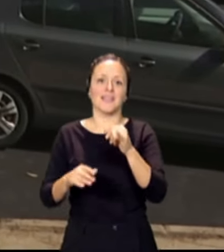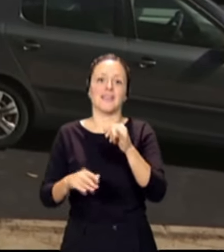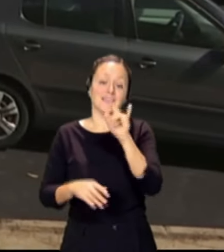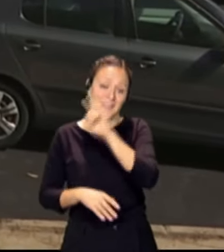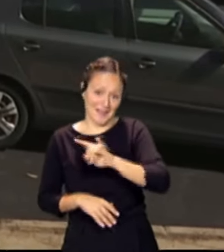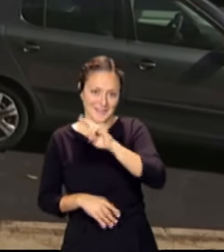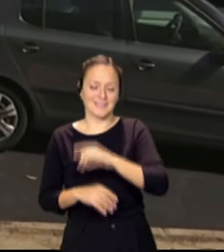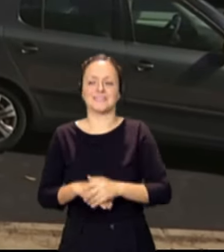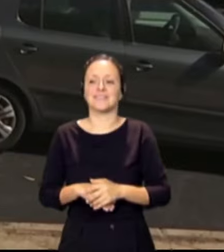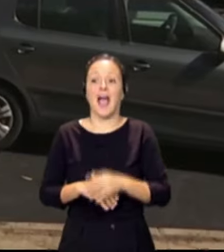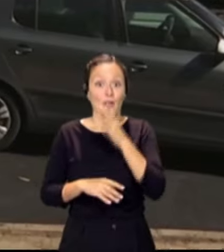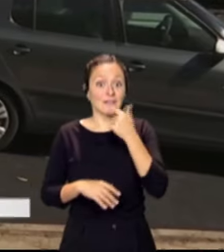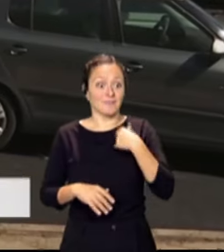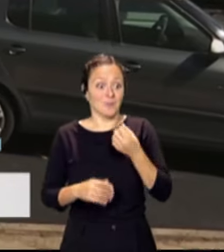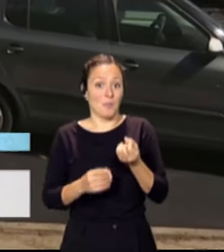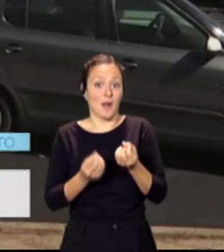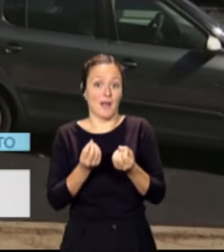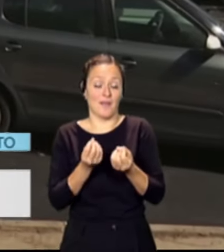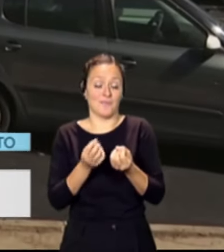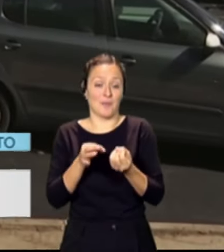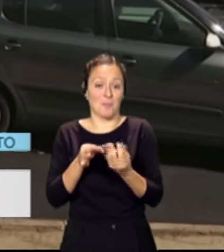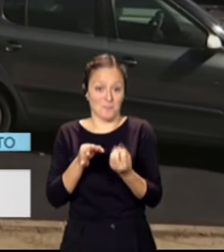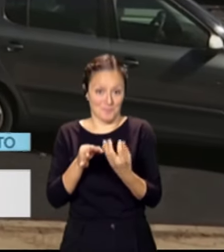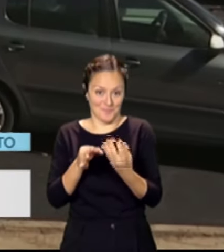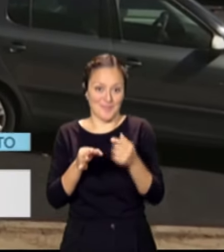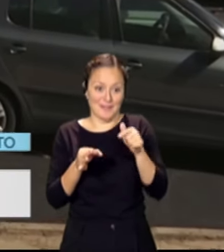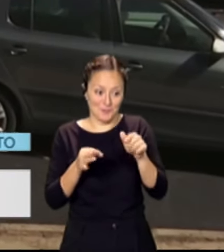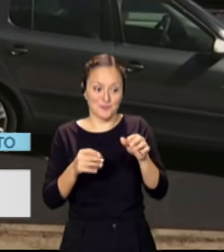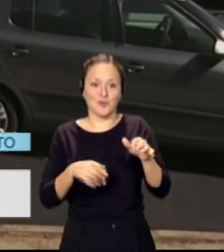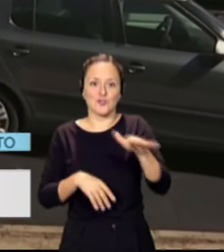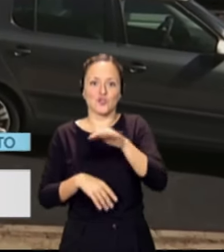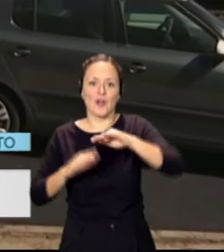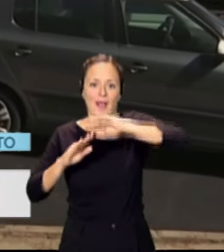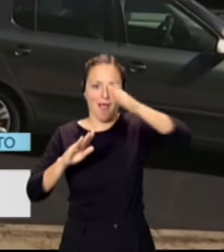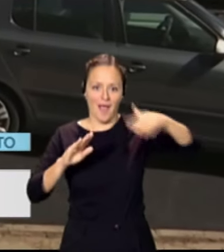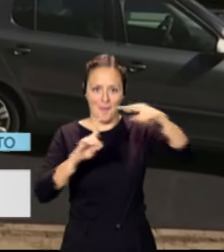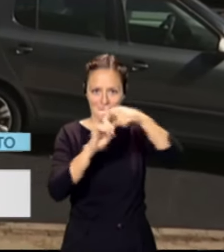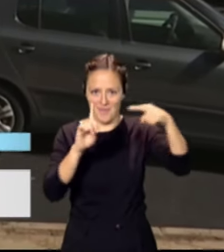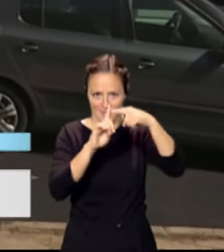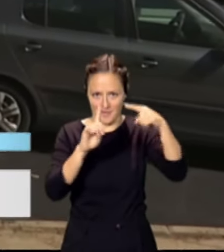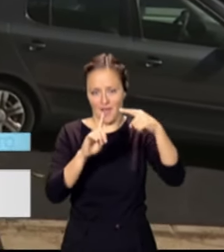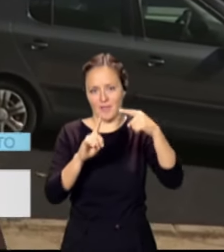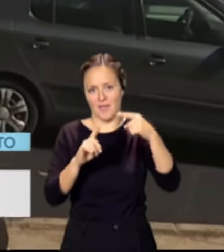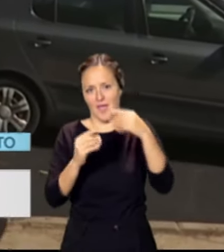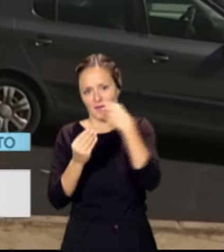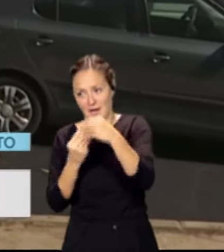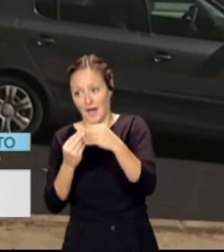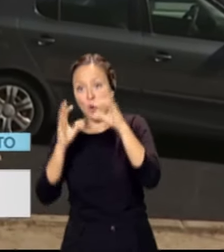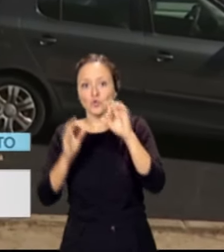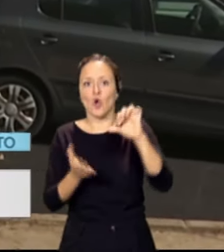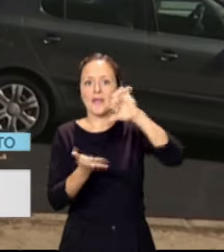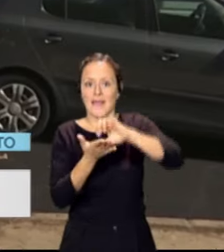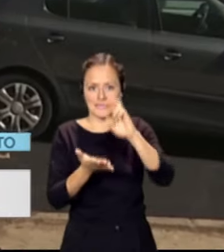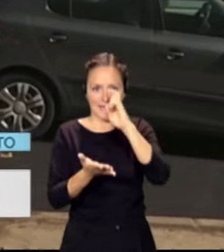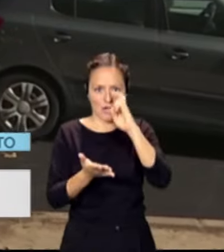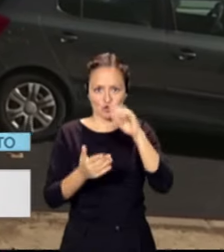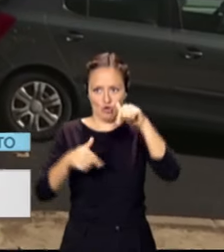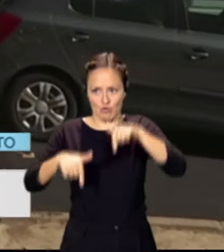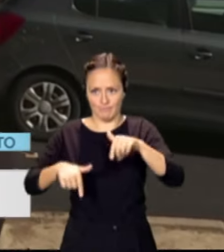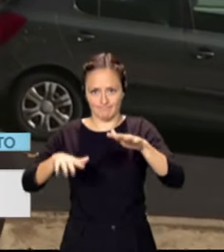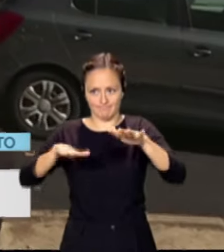las medianías gran Canarias y estamos concretamente en el casco de este municipio y como Ven a mi espalda ya una serie